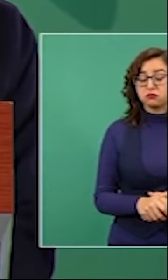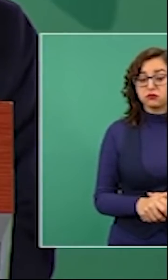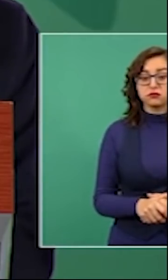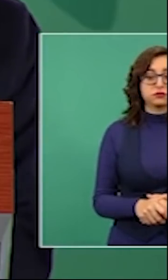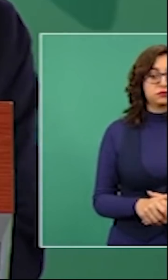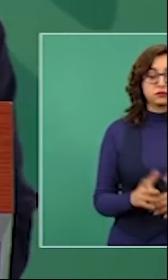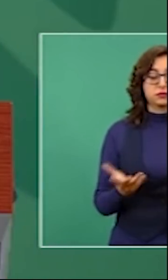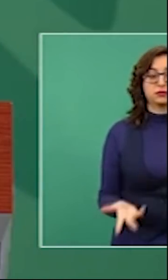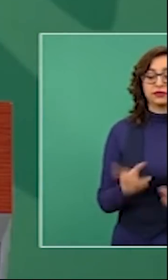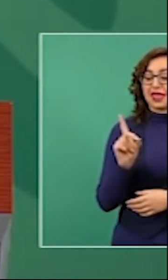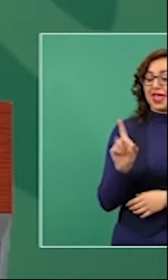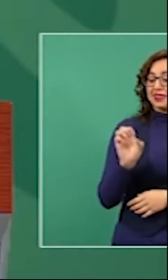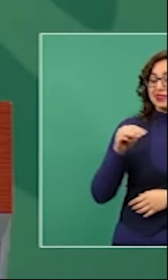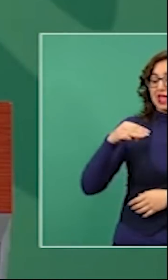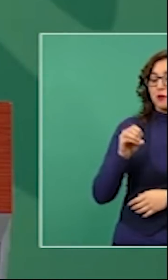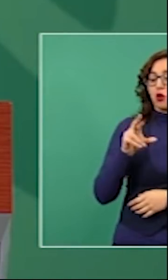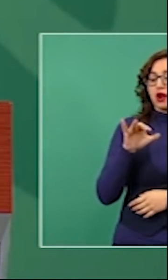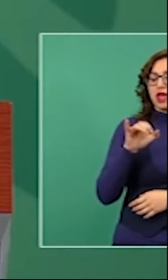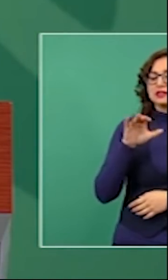la democracia la hace el pueblo,